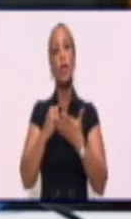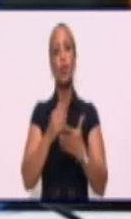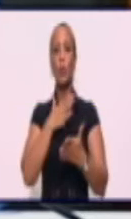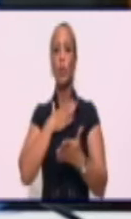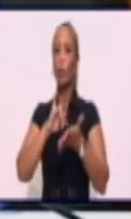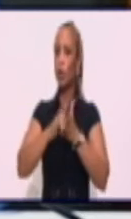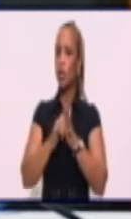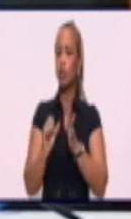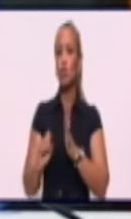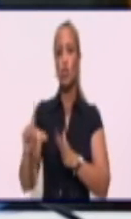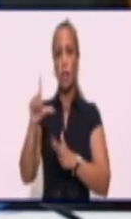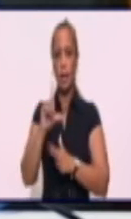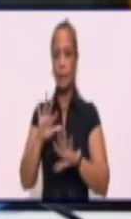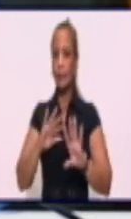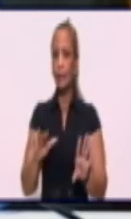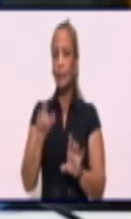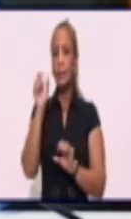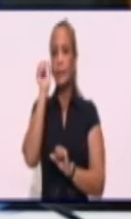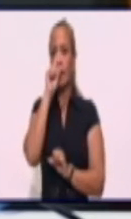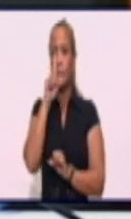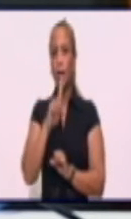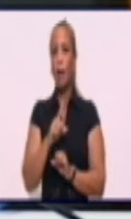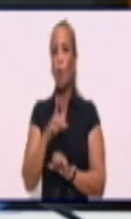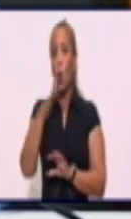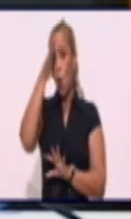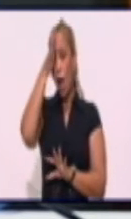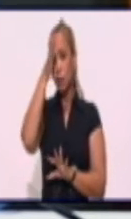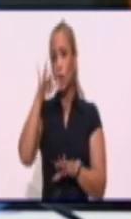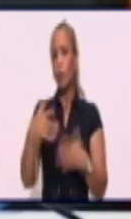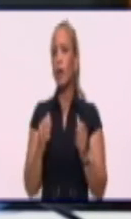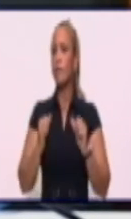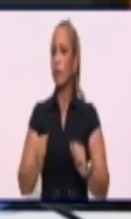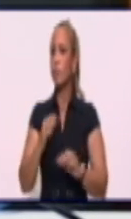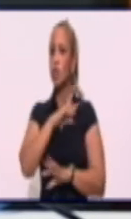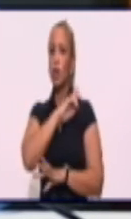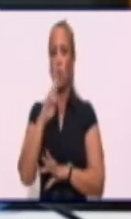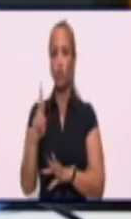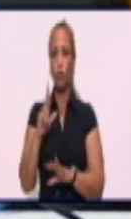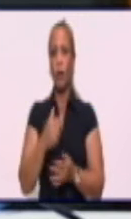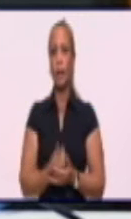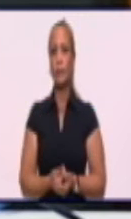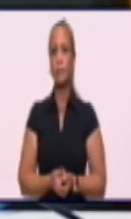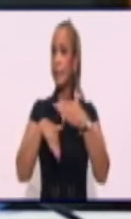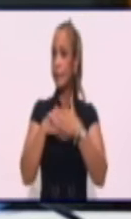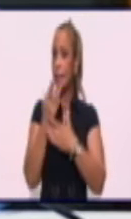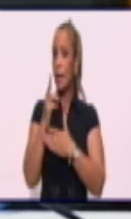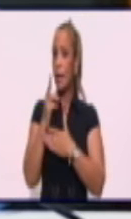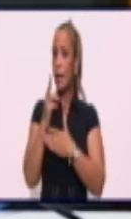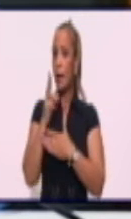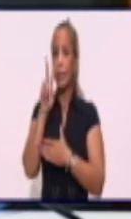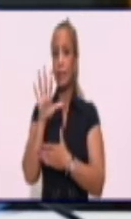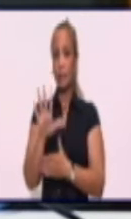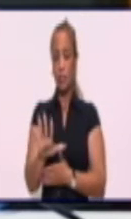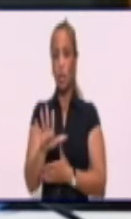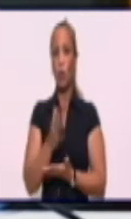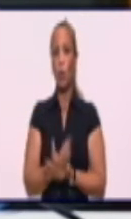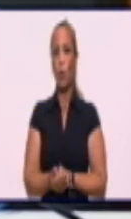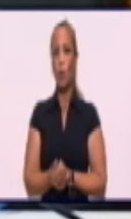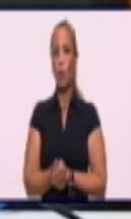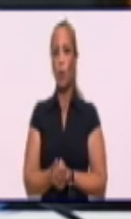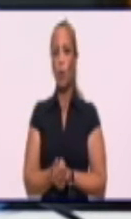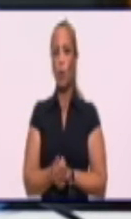Terminamos con un acto de reafirmación revolucionaria. El día 25 vamos a